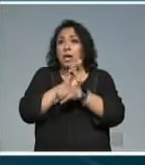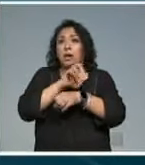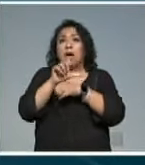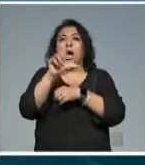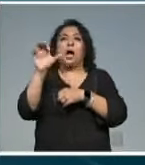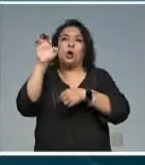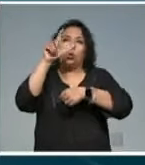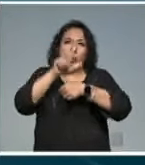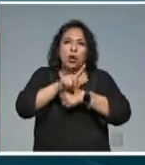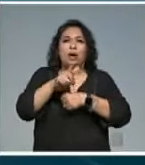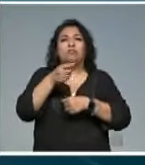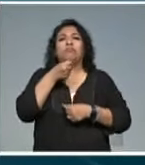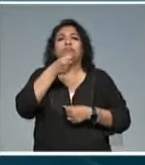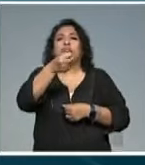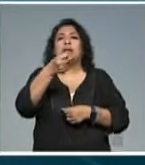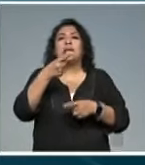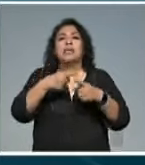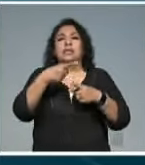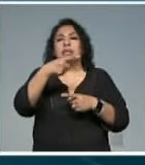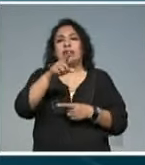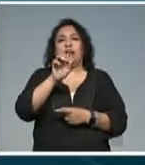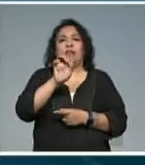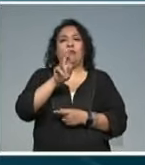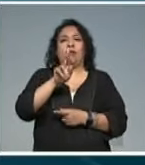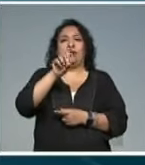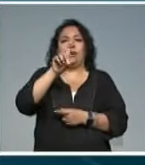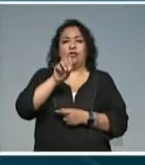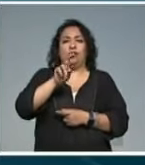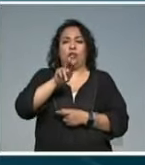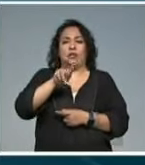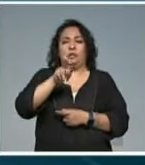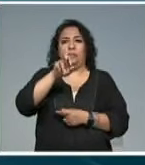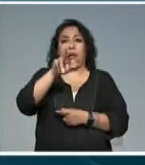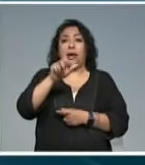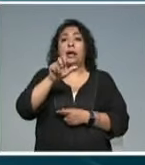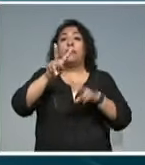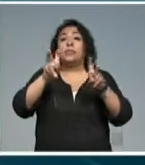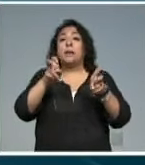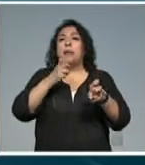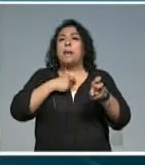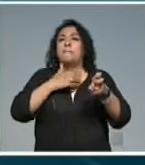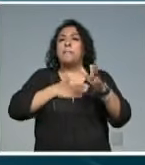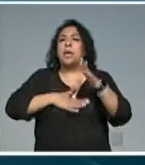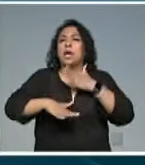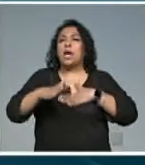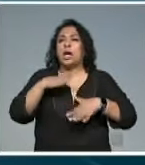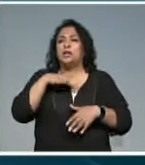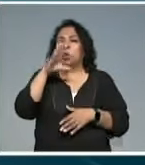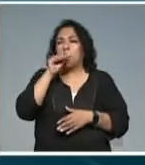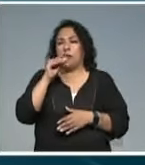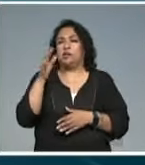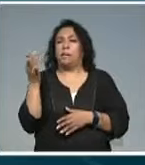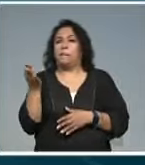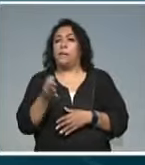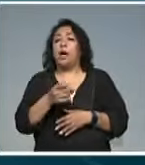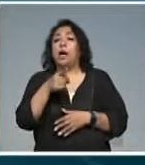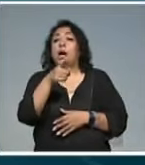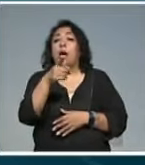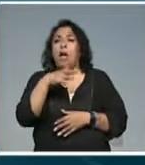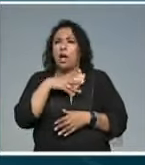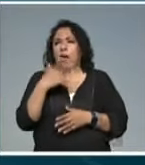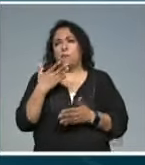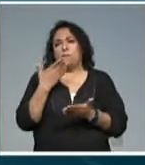escena cultural y bajo la conducción del juglar cósmico Fernando Rivera Calderón. Me Canso Ganso, en su sexta temporada, propone un nuevo viaje creativo